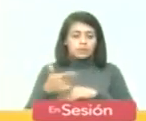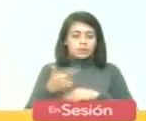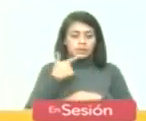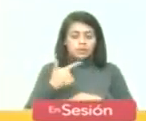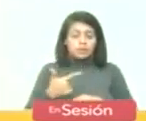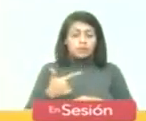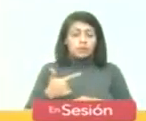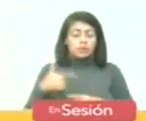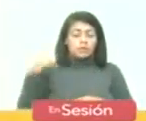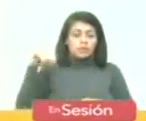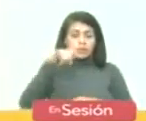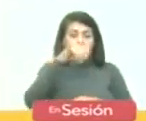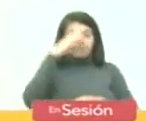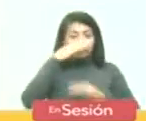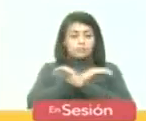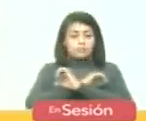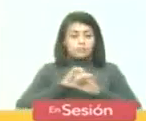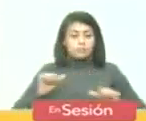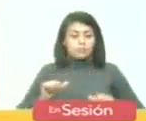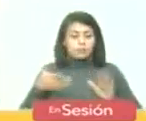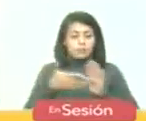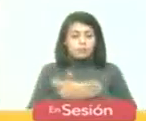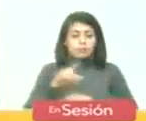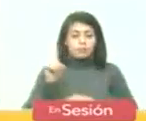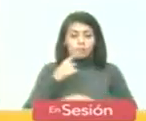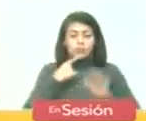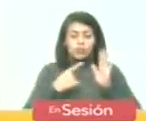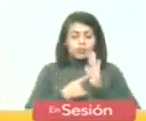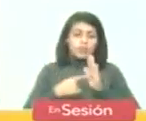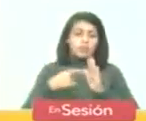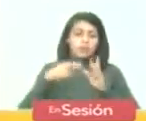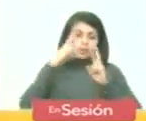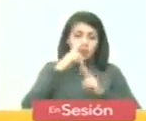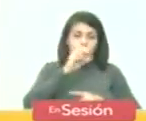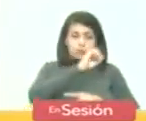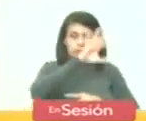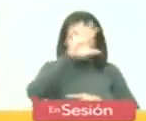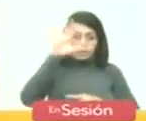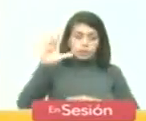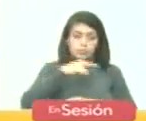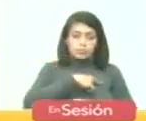además un avión militar, constituye una violación del espacio aéreo de China,